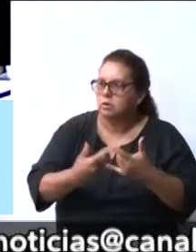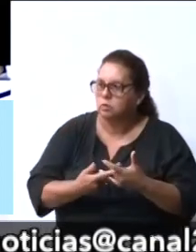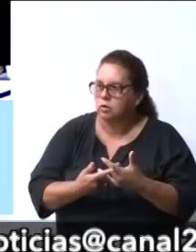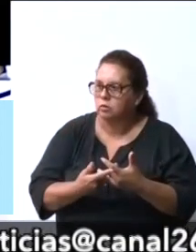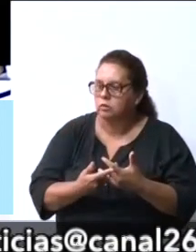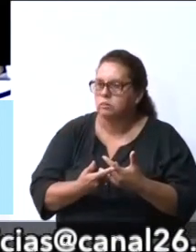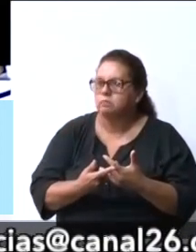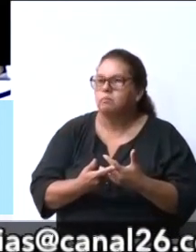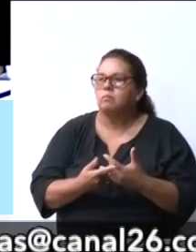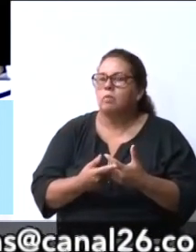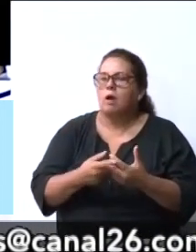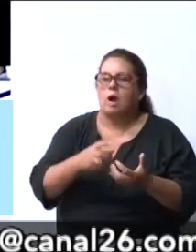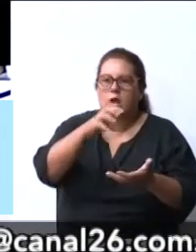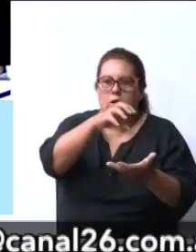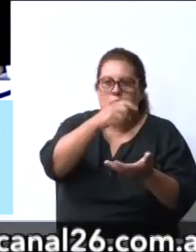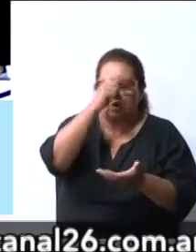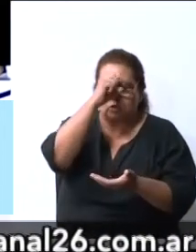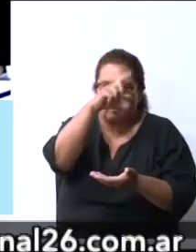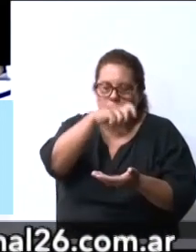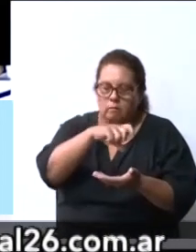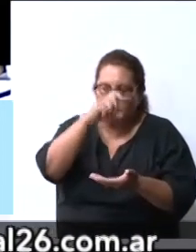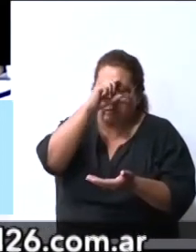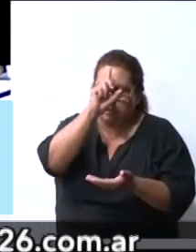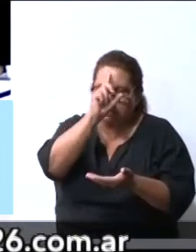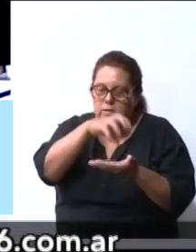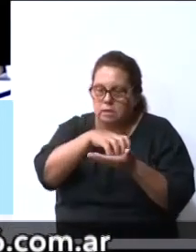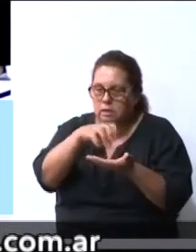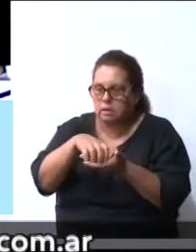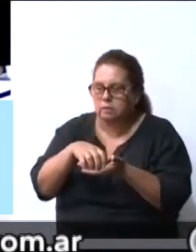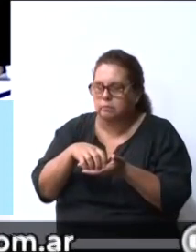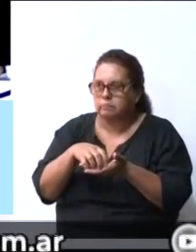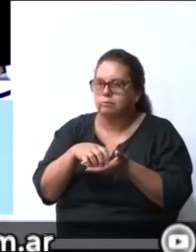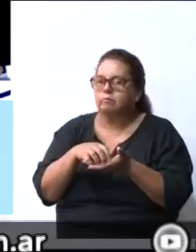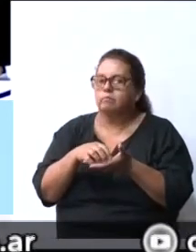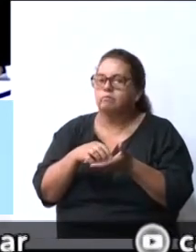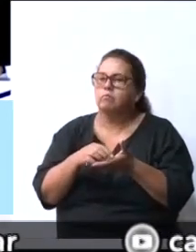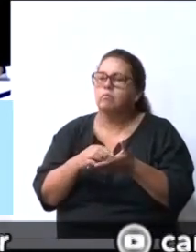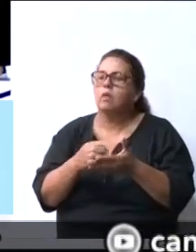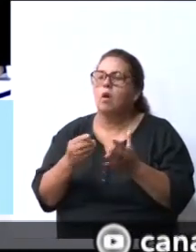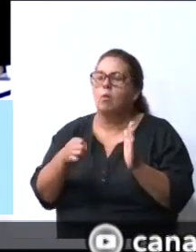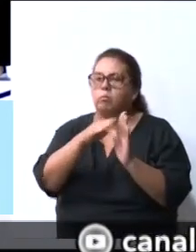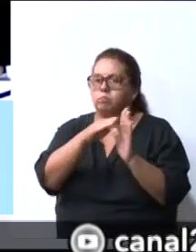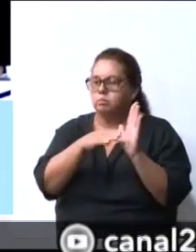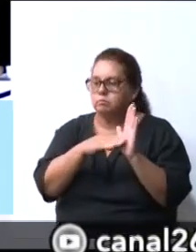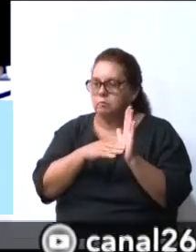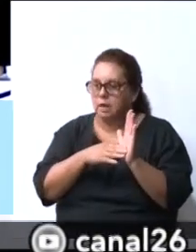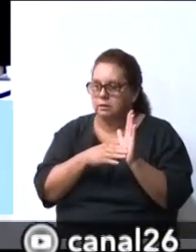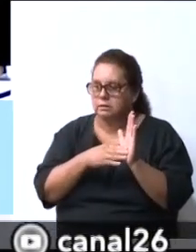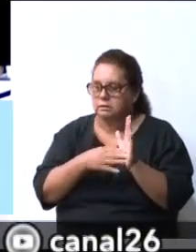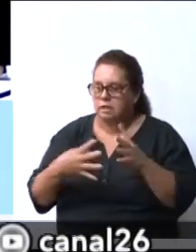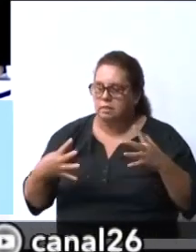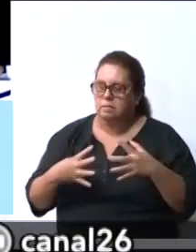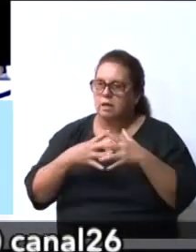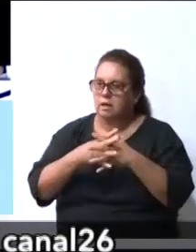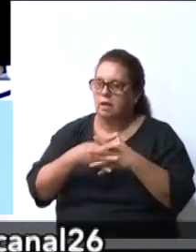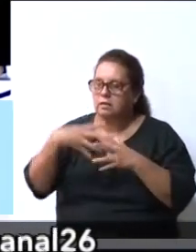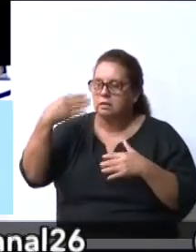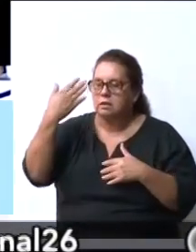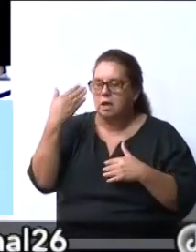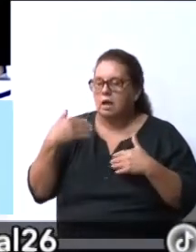los centros de salud y avanzar en proyectos prioritarios como el Plan Integral de Salud Mental. Todo este